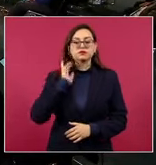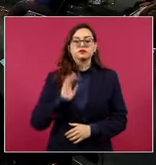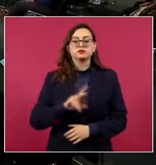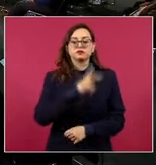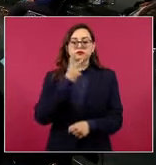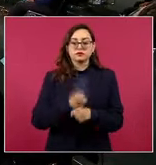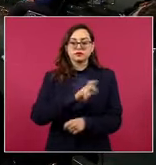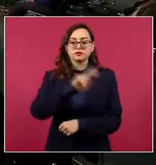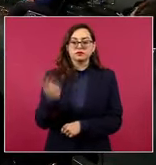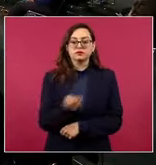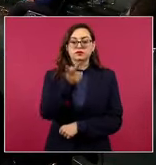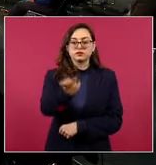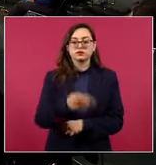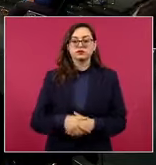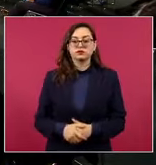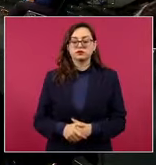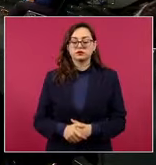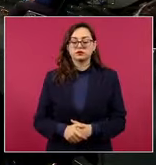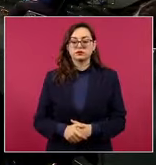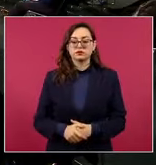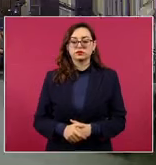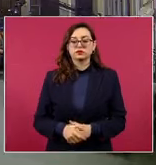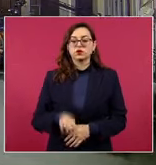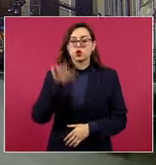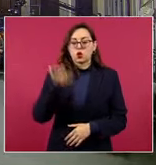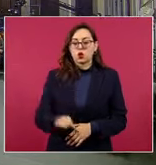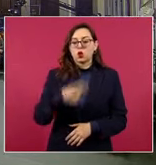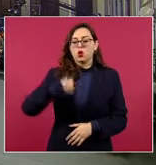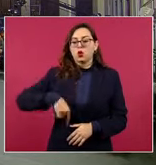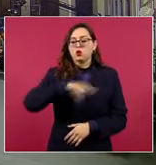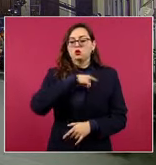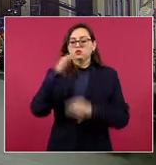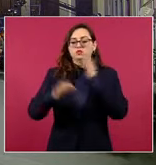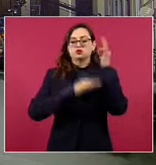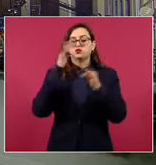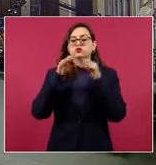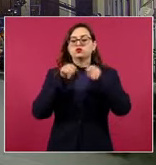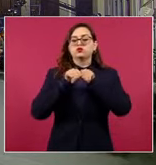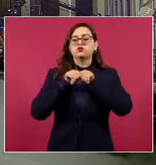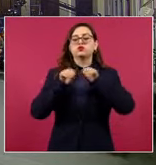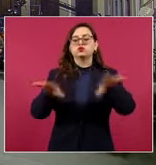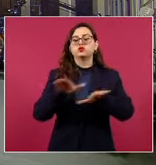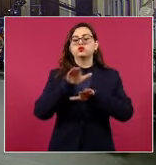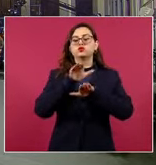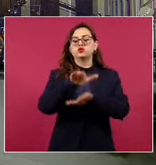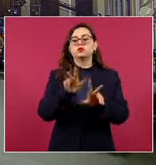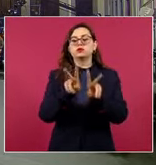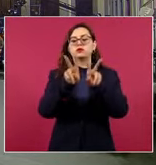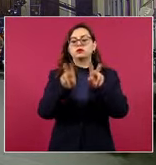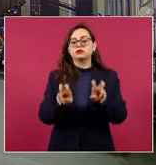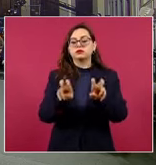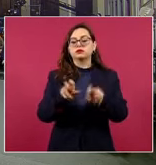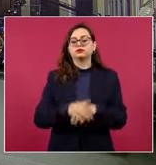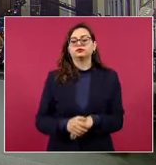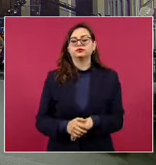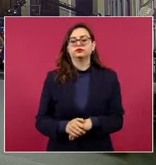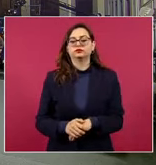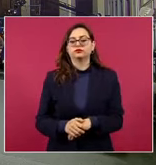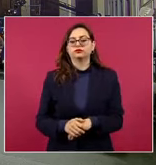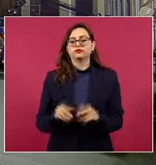pregunta, presidente. El día de hoy publicamos en nuestra portada un reportaje respecto a la Fundación de Desarrollo Humano Sustentable,